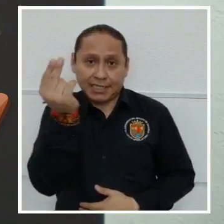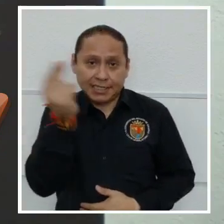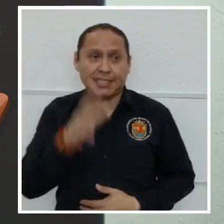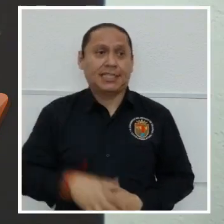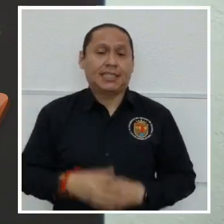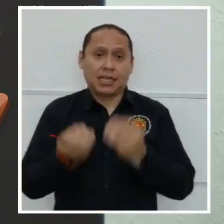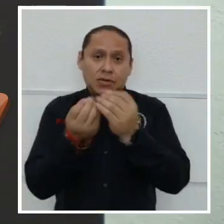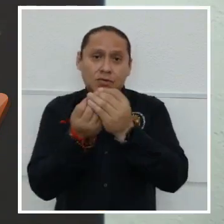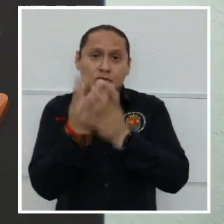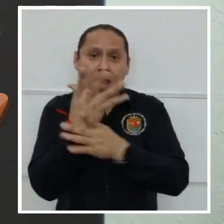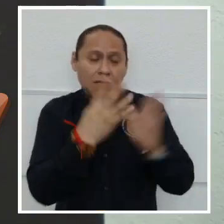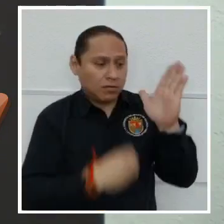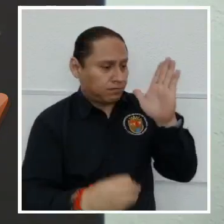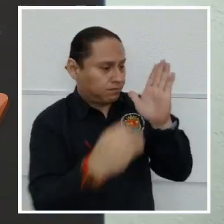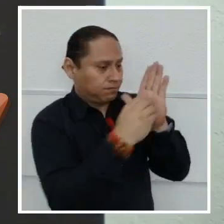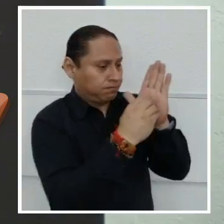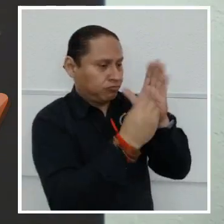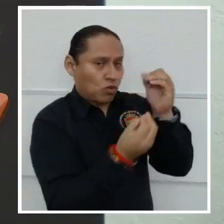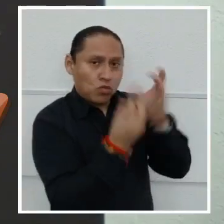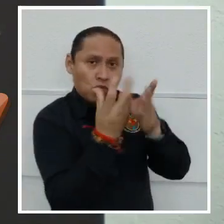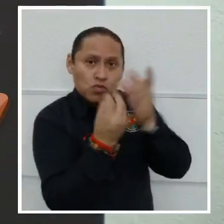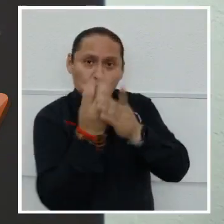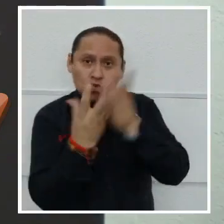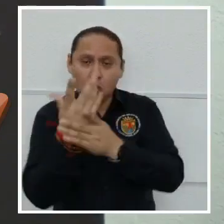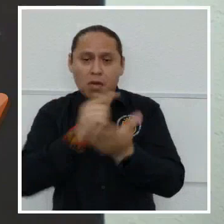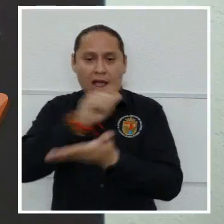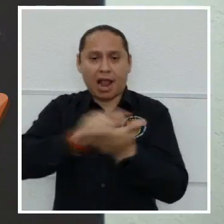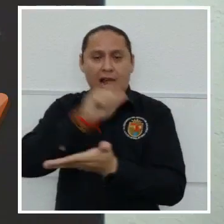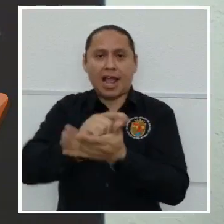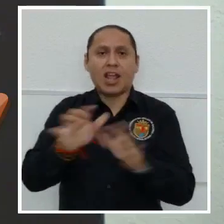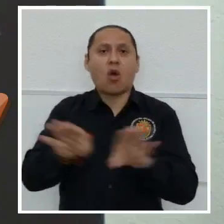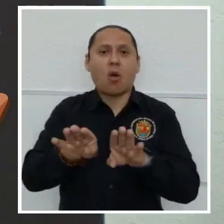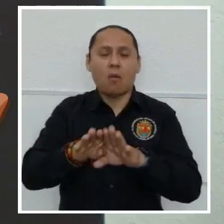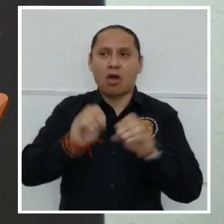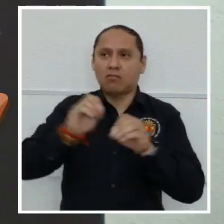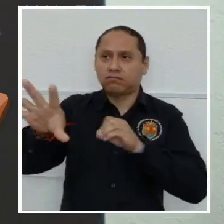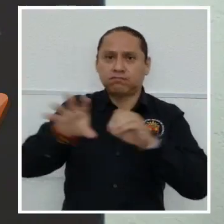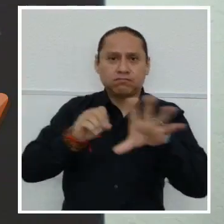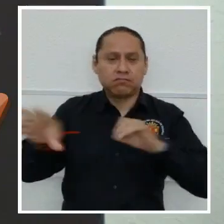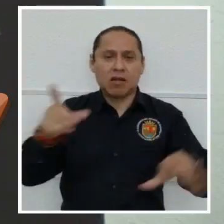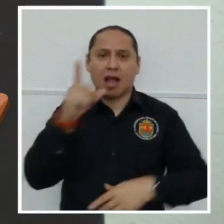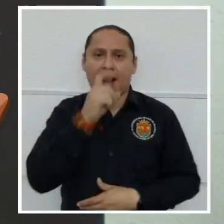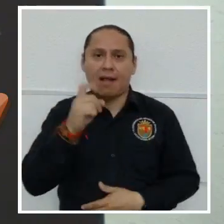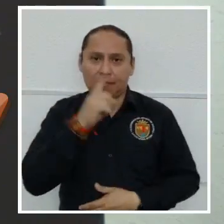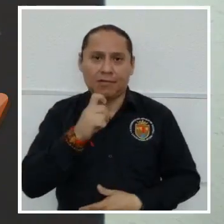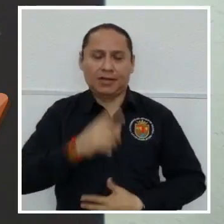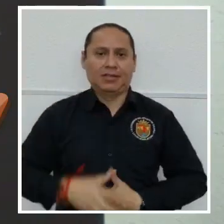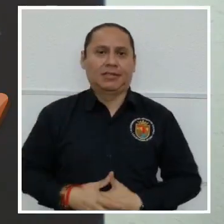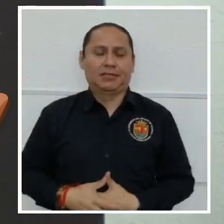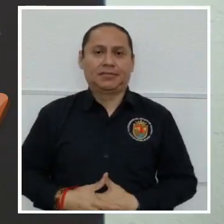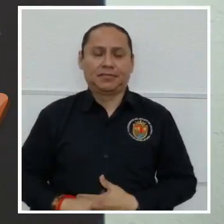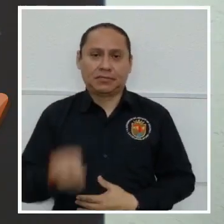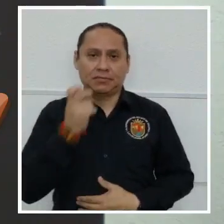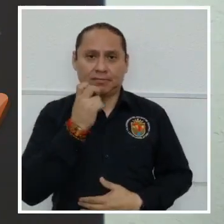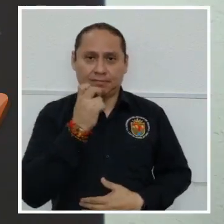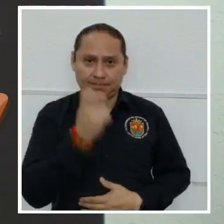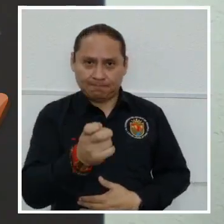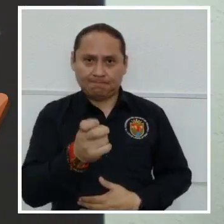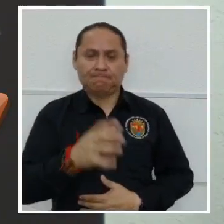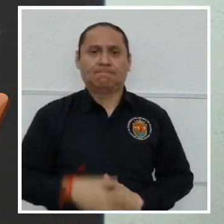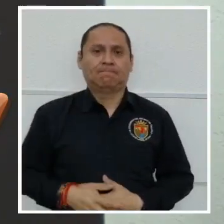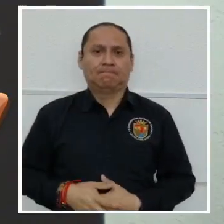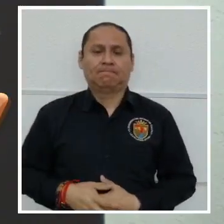Marcos legales que rigen la la gestión y distribución del agua estos fueron instaurados bajo